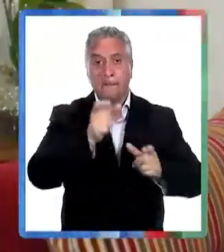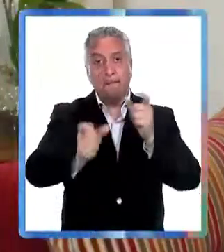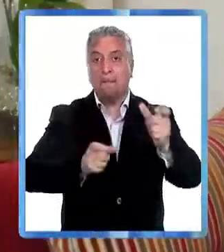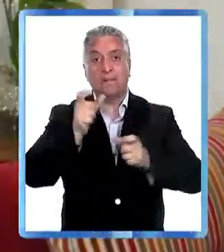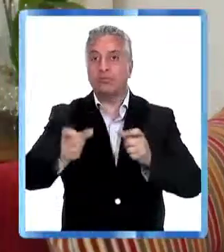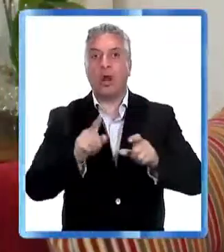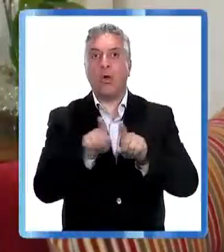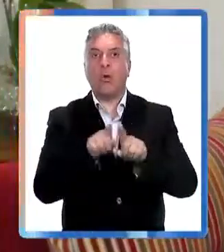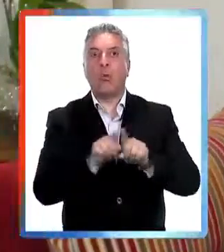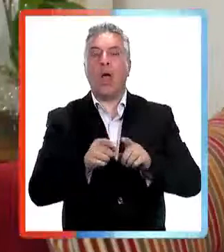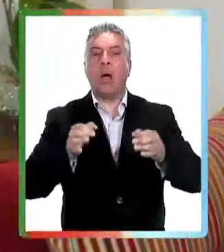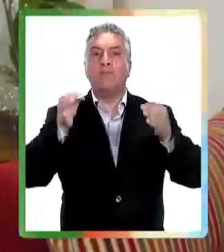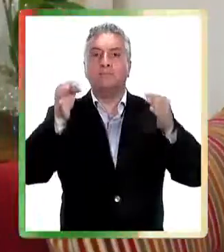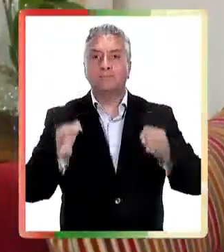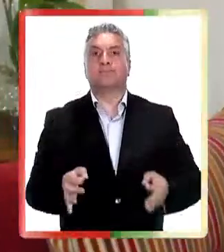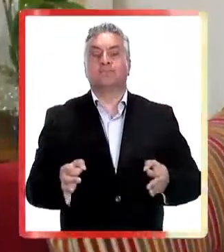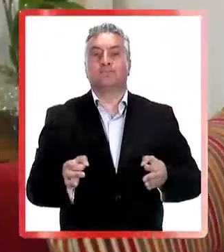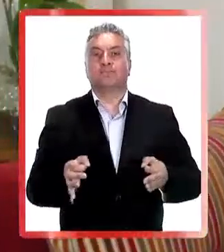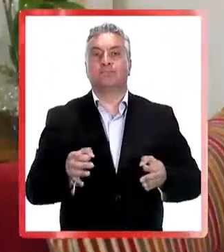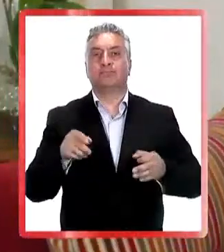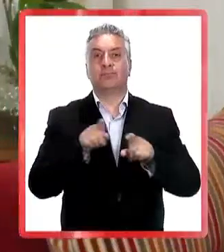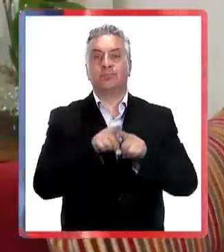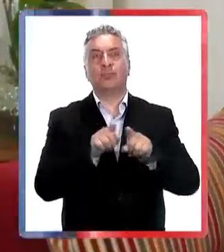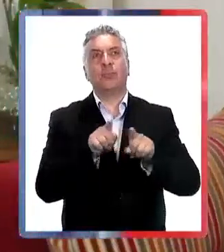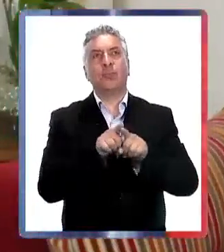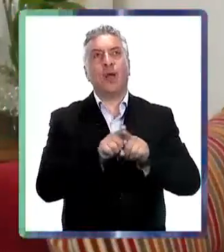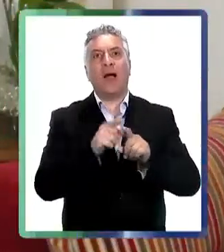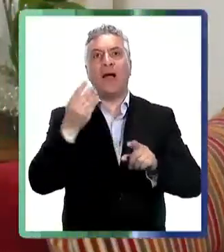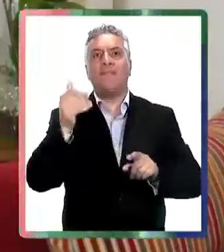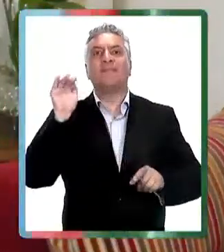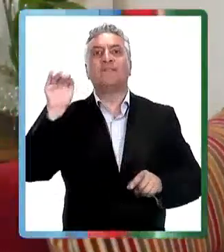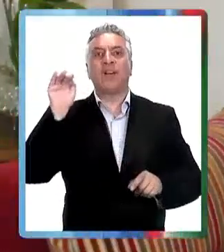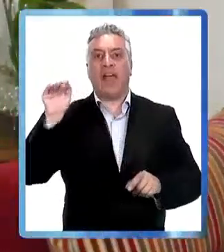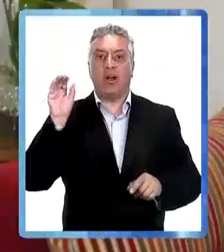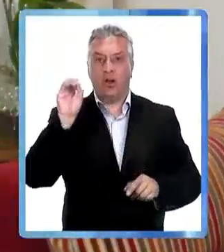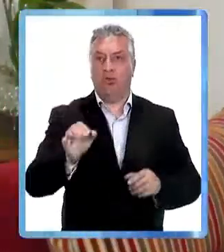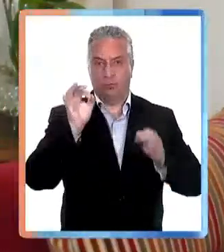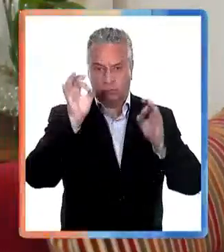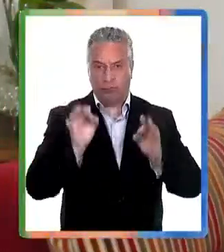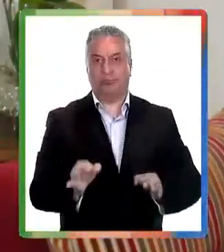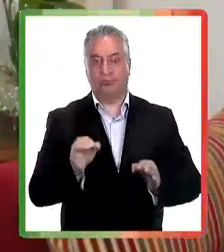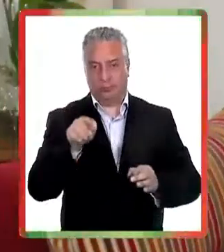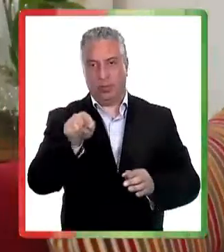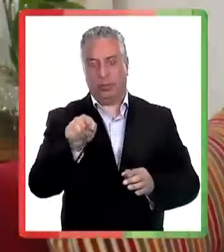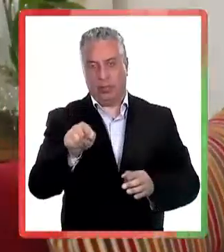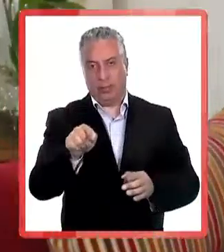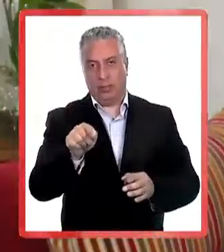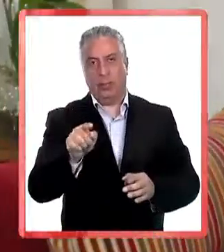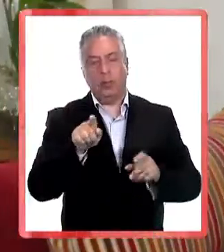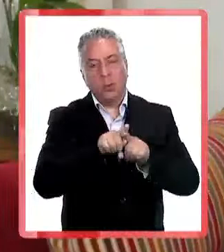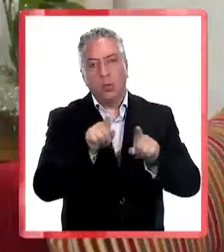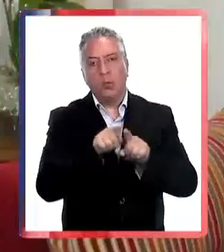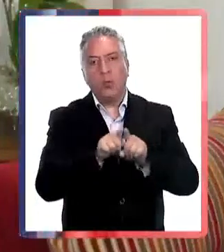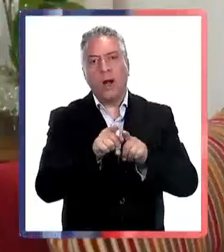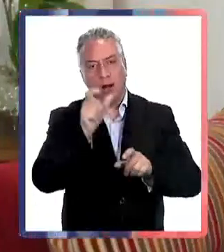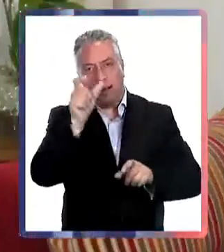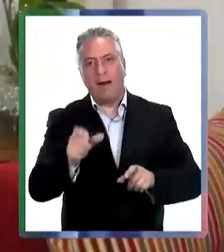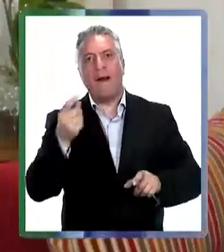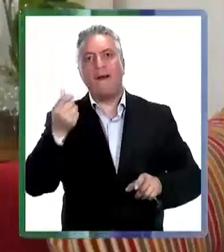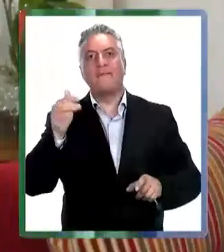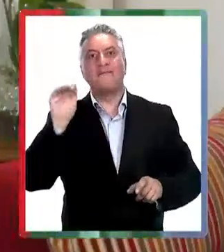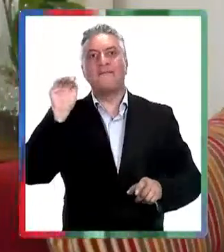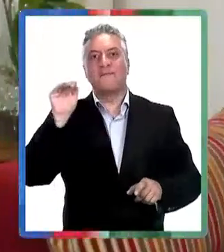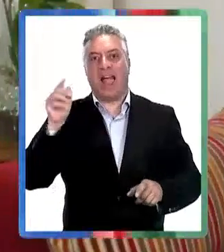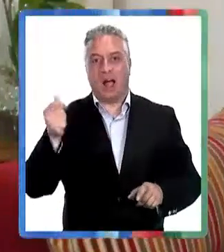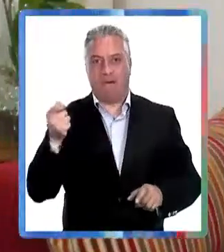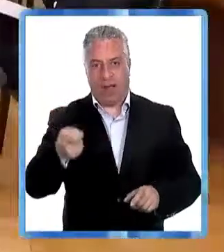personas no están formalmente se dice bancarizadas, es decir, formalmente incorporadas como